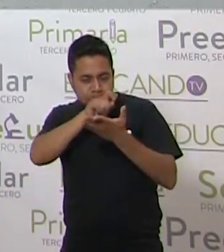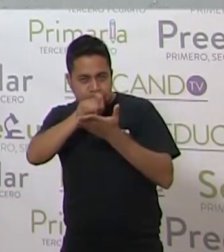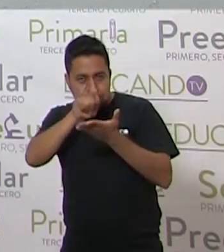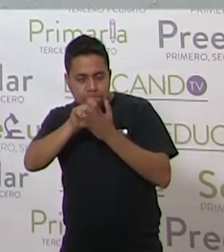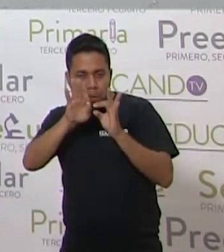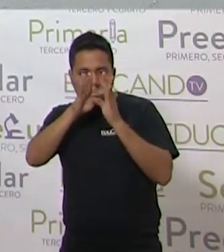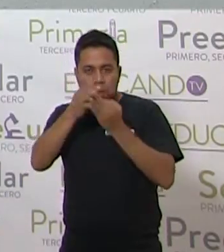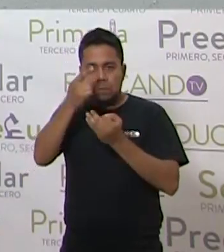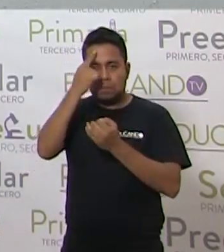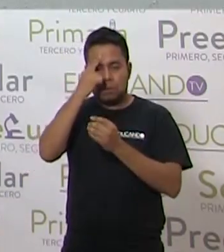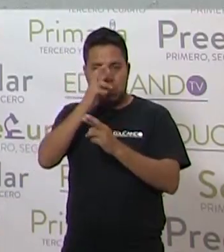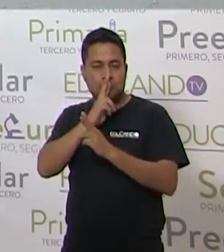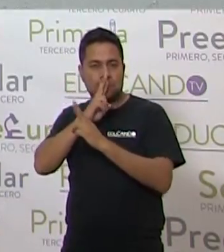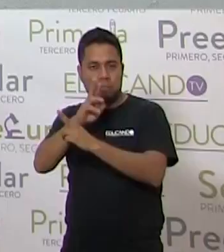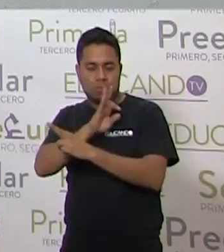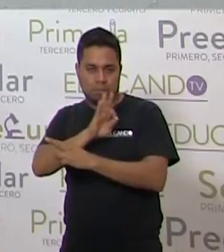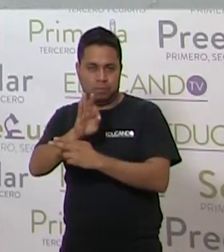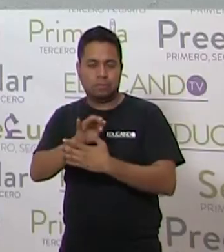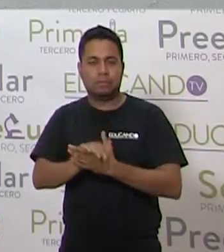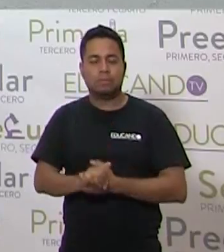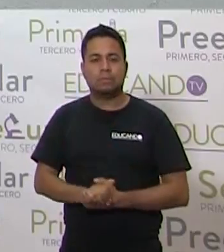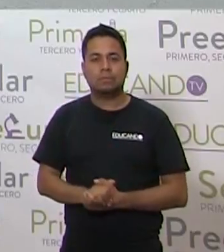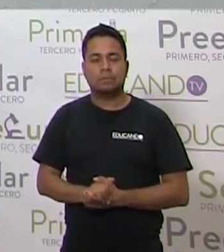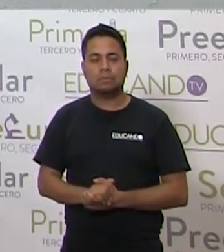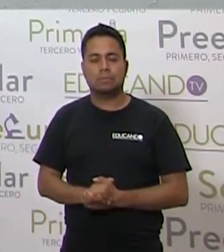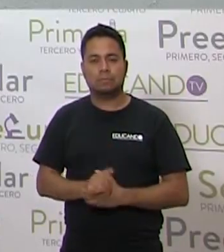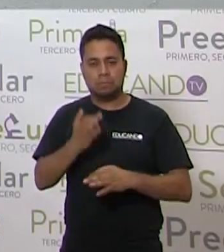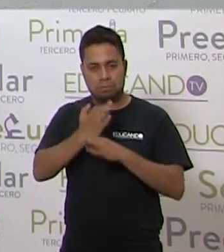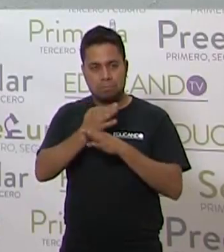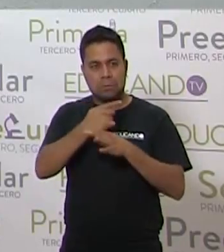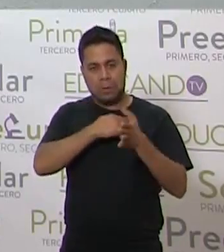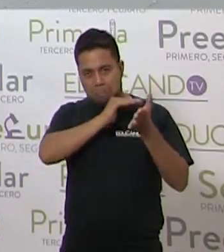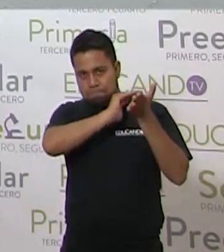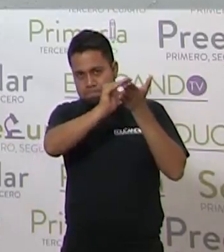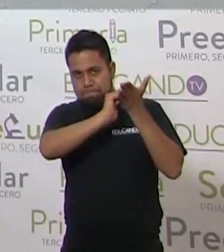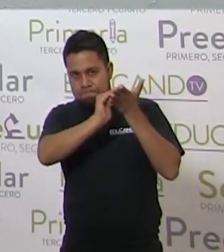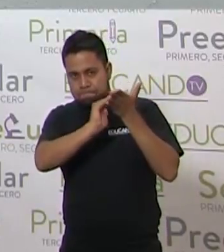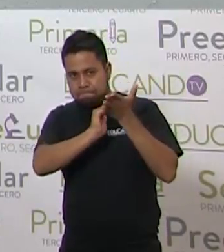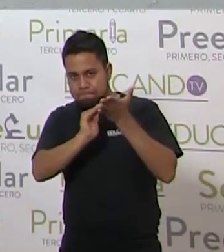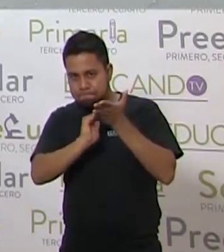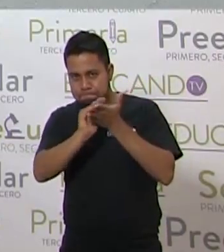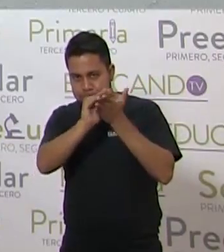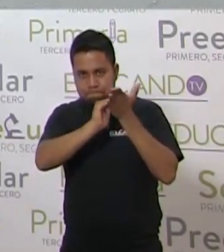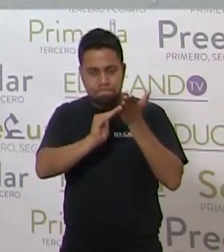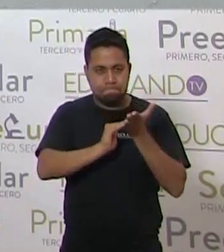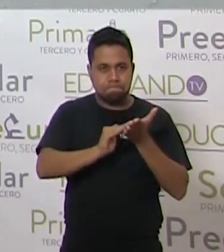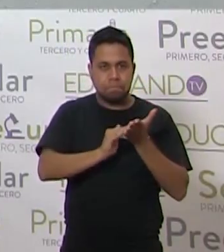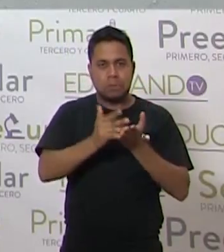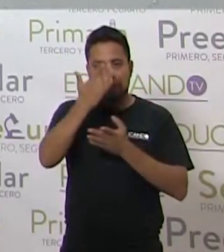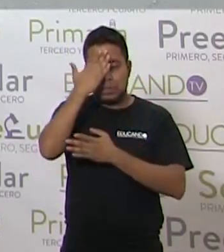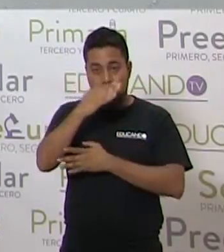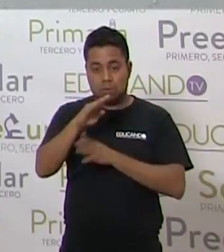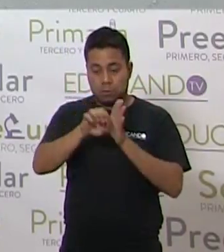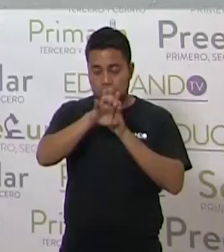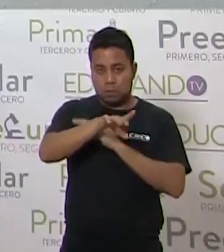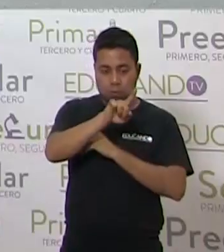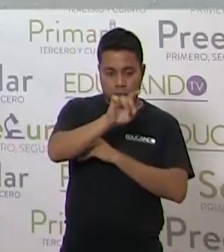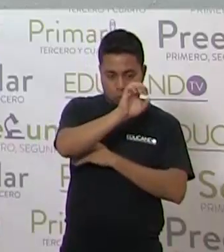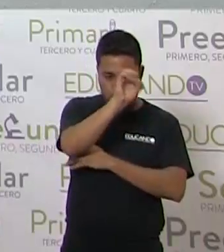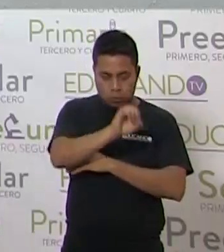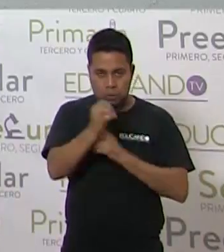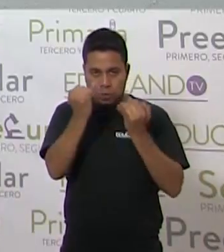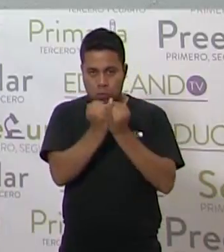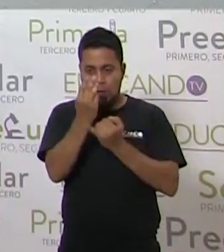estrategia en cómo lo vamos a resolver vamos a ver entonces voy a borrar este algoritmo que está aquí sabemos que el 1% que son